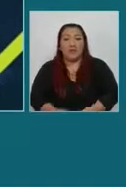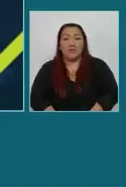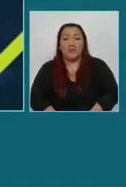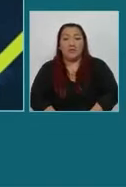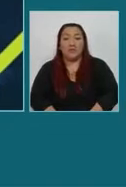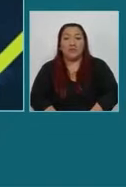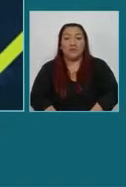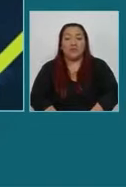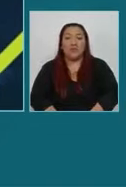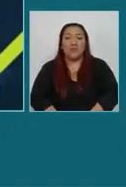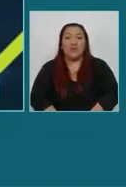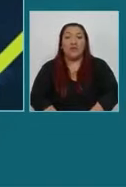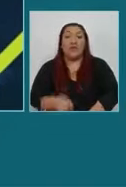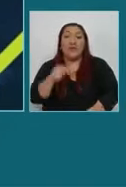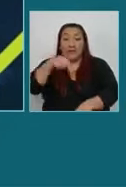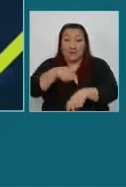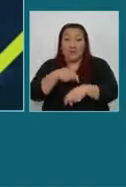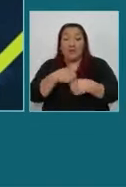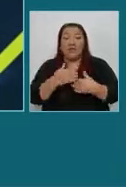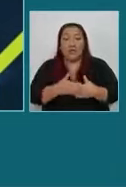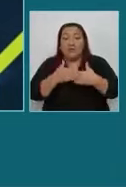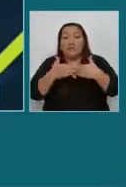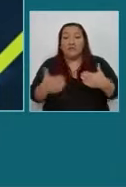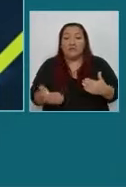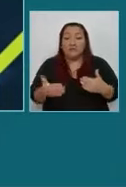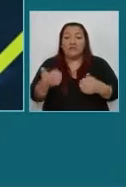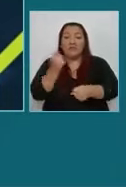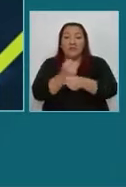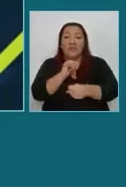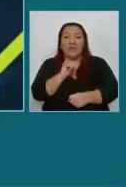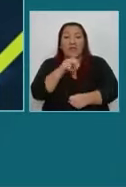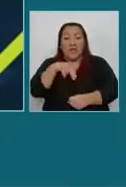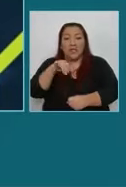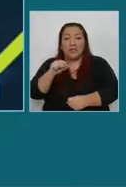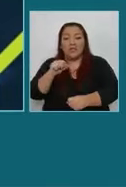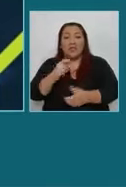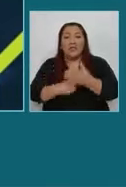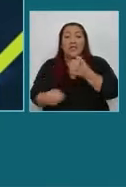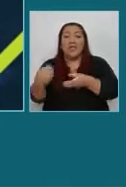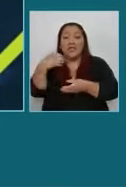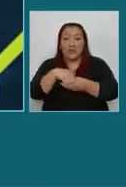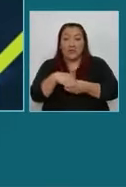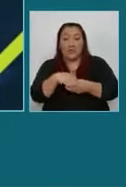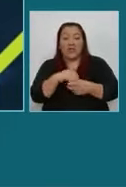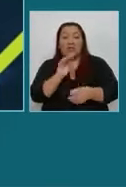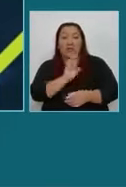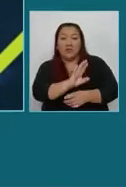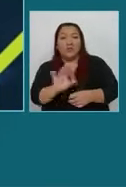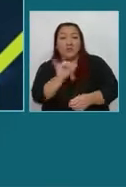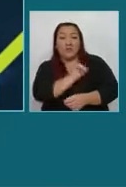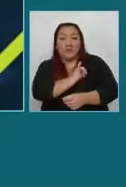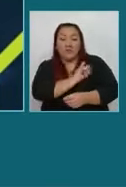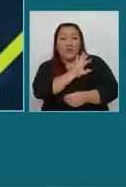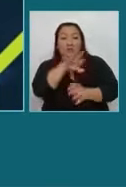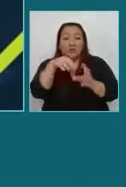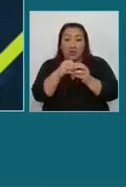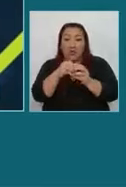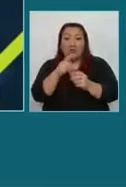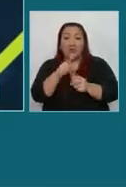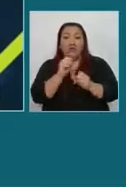Por lo que en este momento estamos ampliando el alcance del INS, lo que incluye a las instituciones parte de